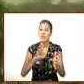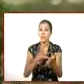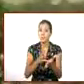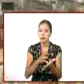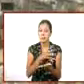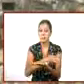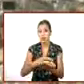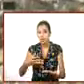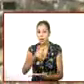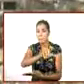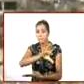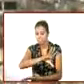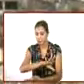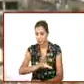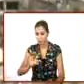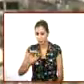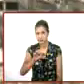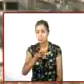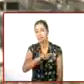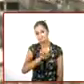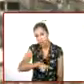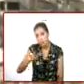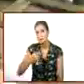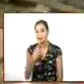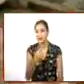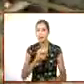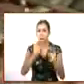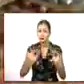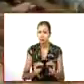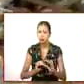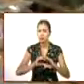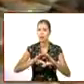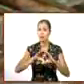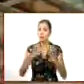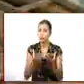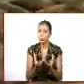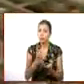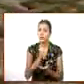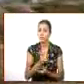personas, por lo que exhortó a los gobiernos del mundo a iniciar planes alimenticios que aseguren la continuidad de la vida.